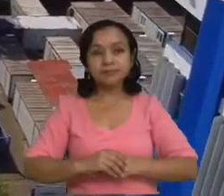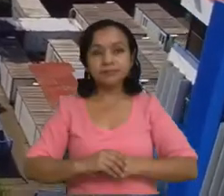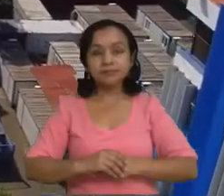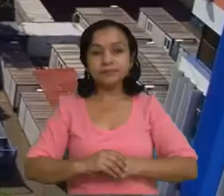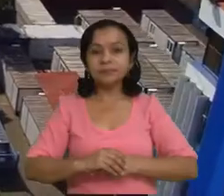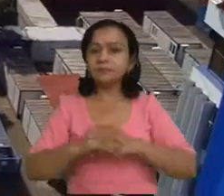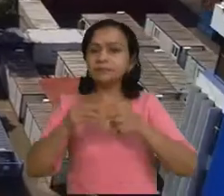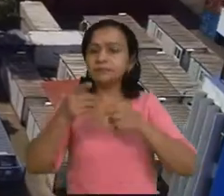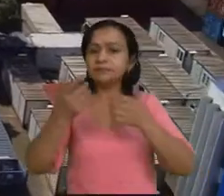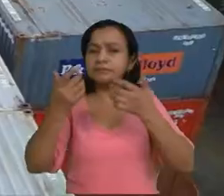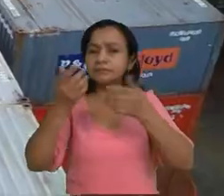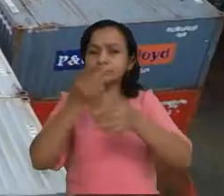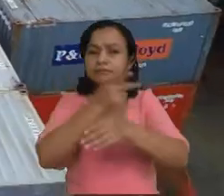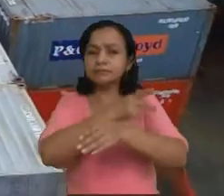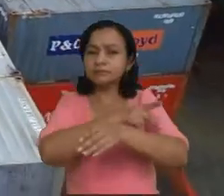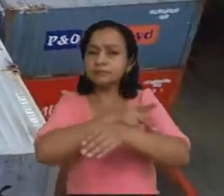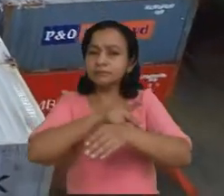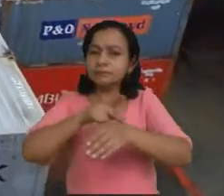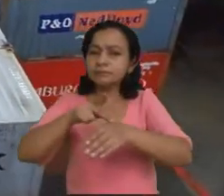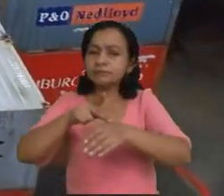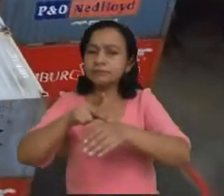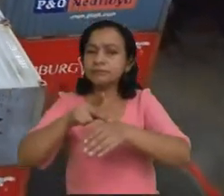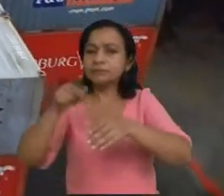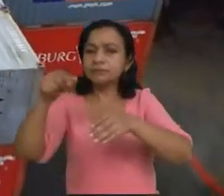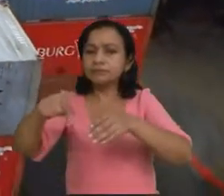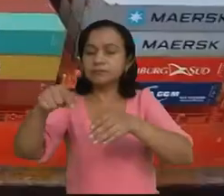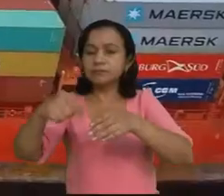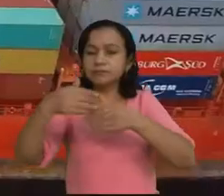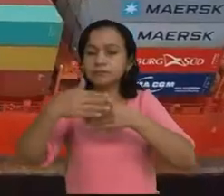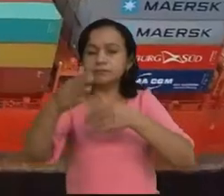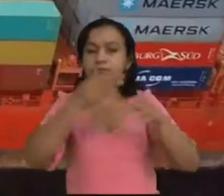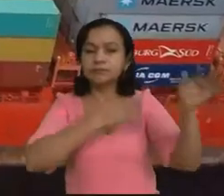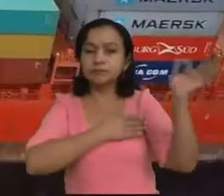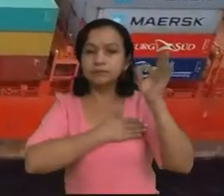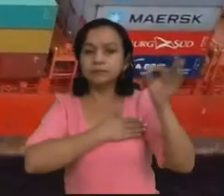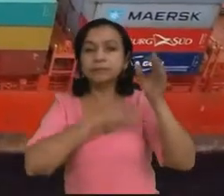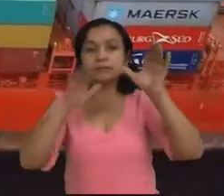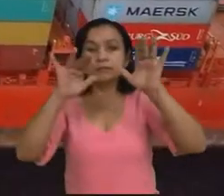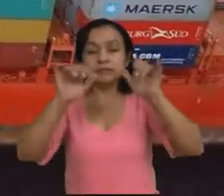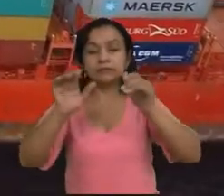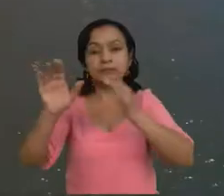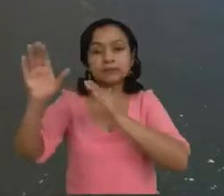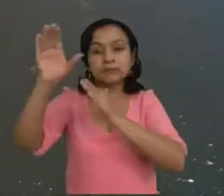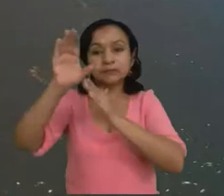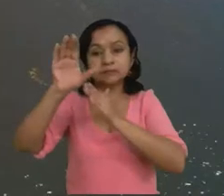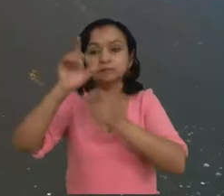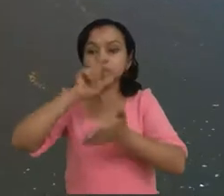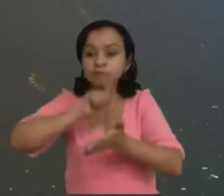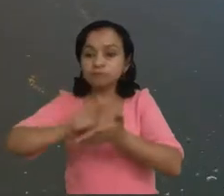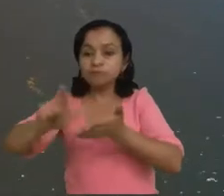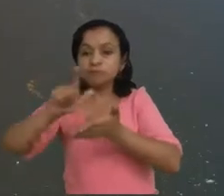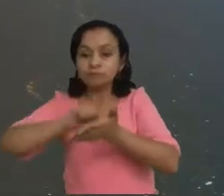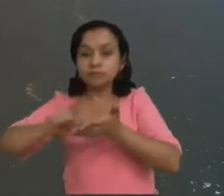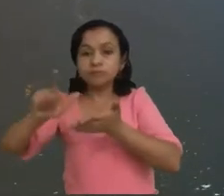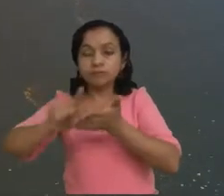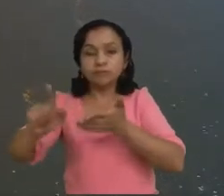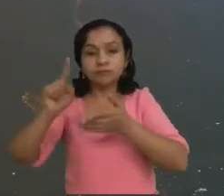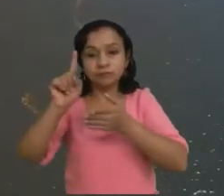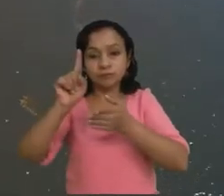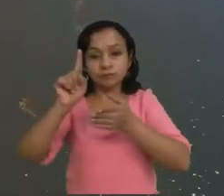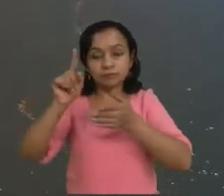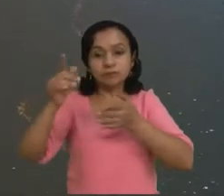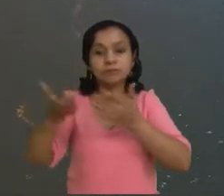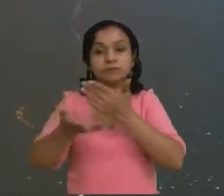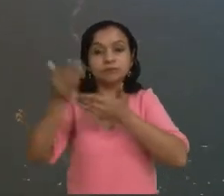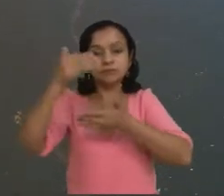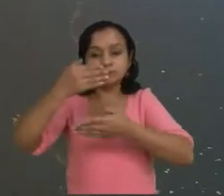La empresa portuaria nacional anunció para finales de este mes el dragado del puerto de Corinto en lo que sería la primera fase de